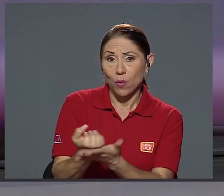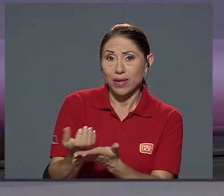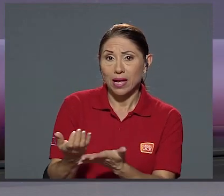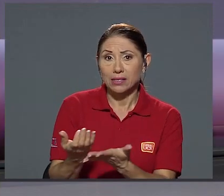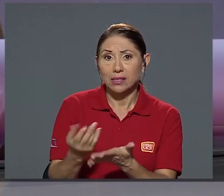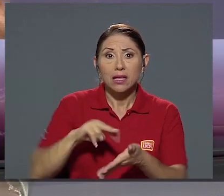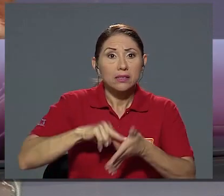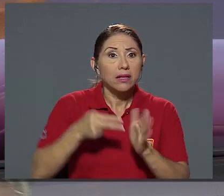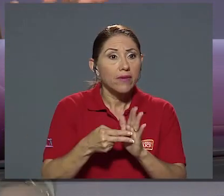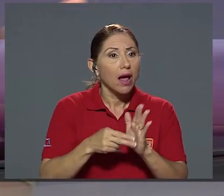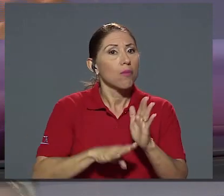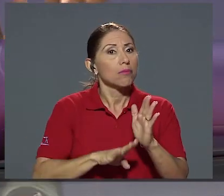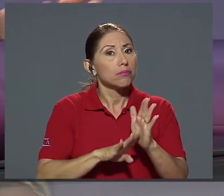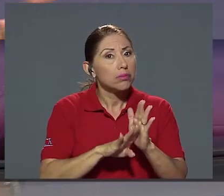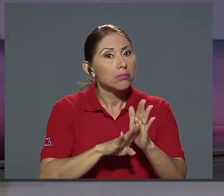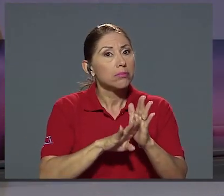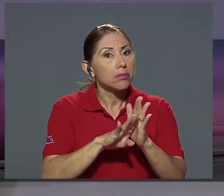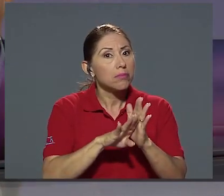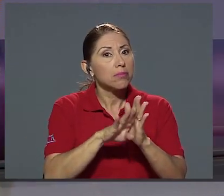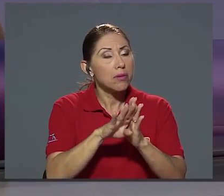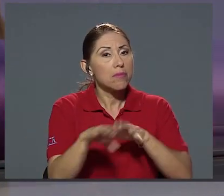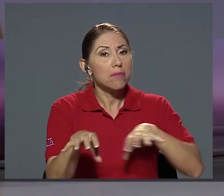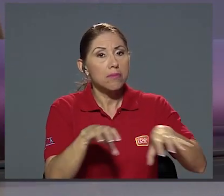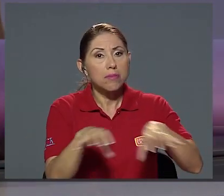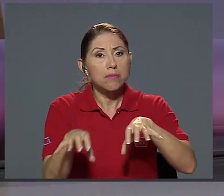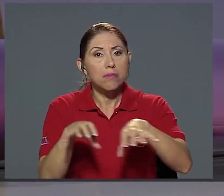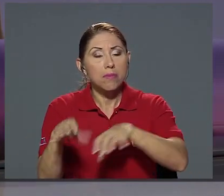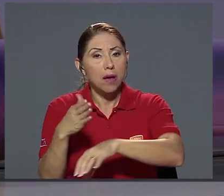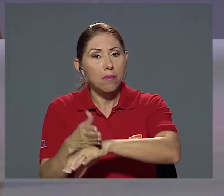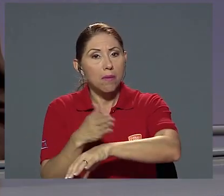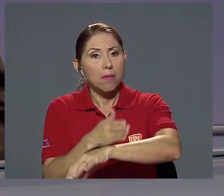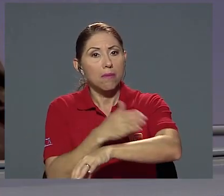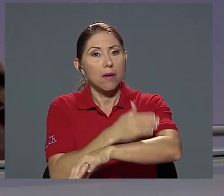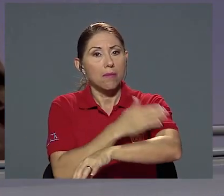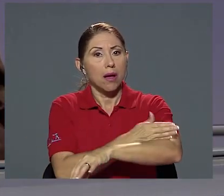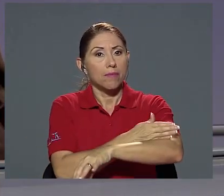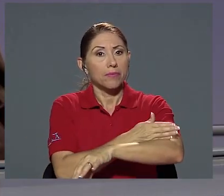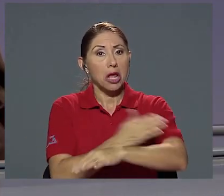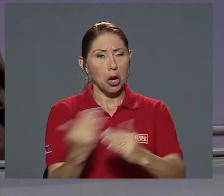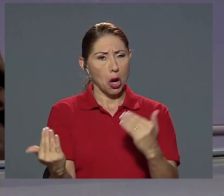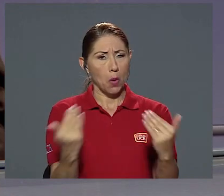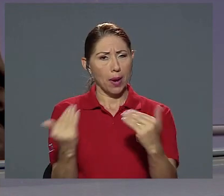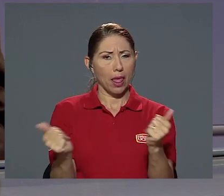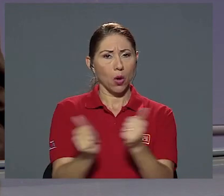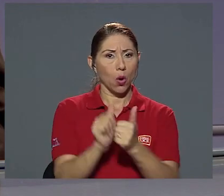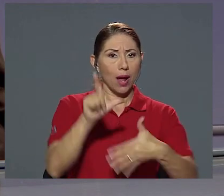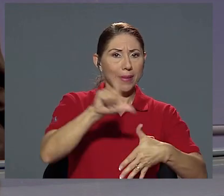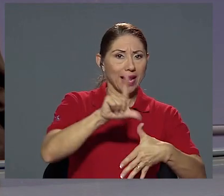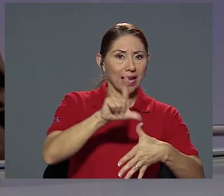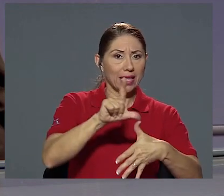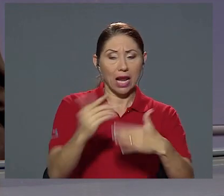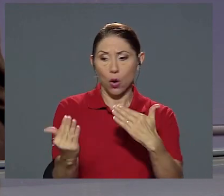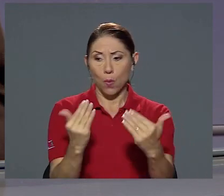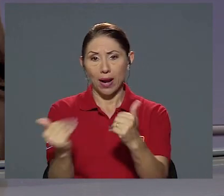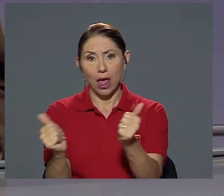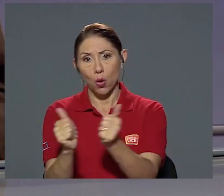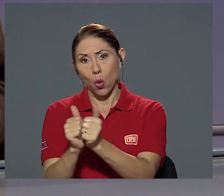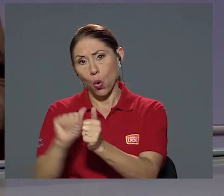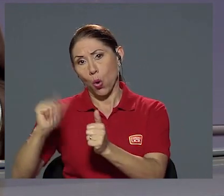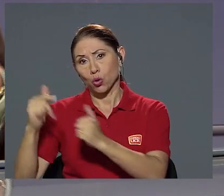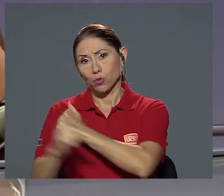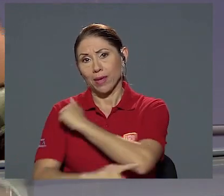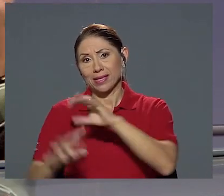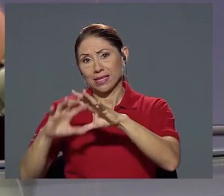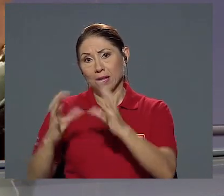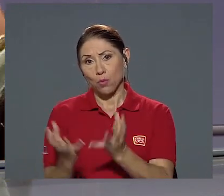generado crecimiento, un crecimiento bastante dinámico, incluso en relación con los promedios de América Latina y otras regiones del mundo,